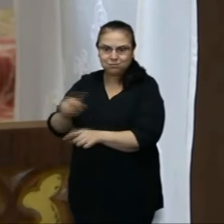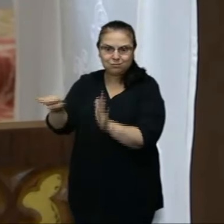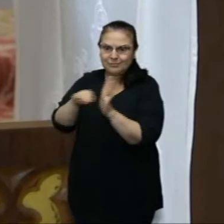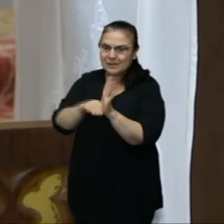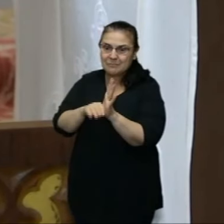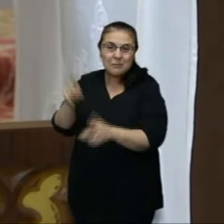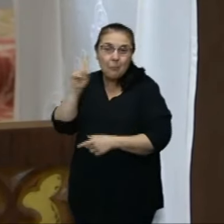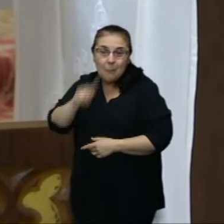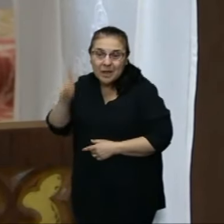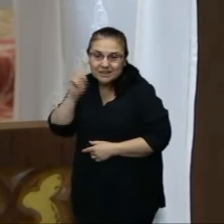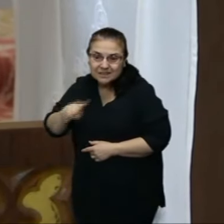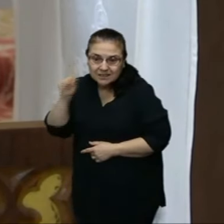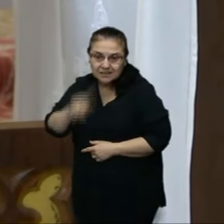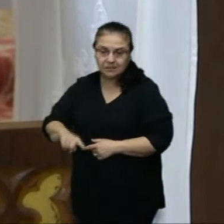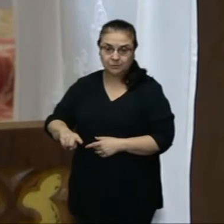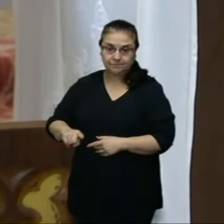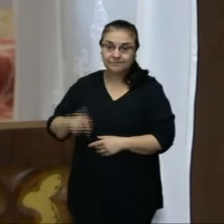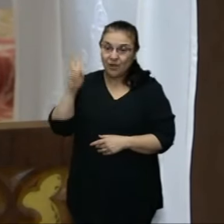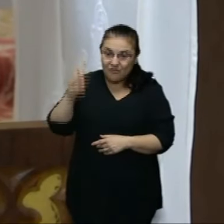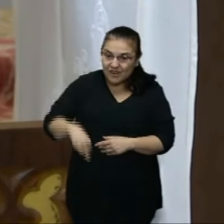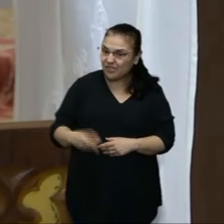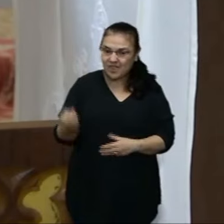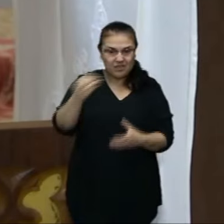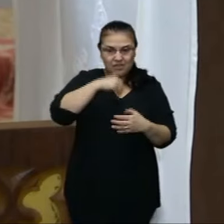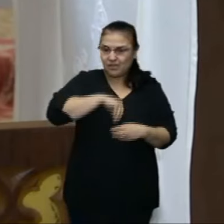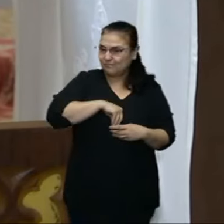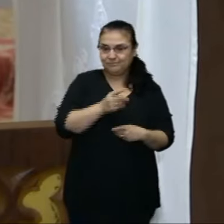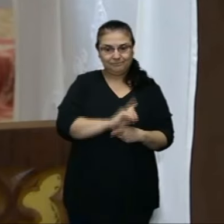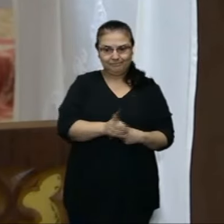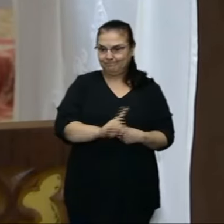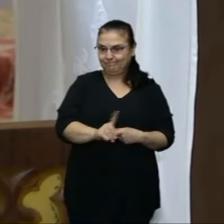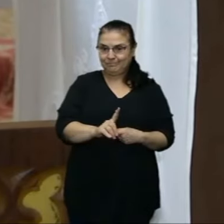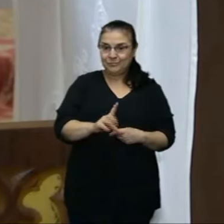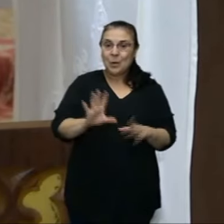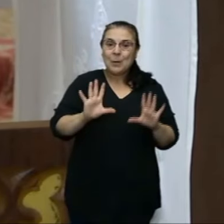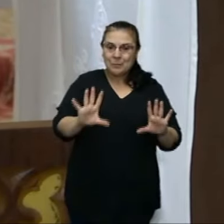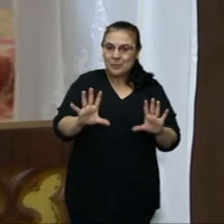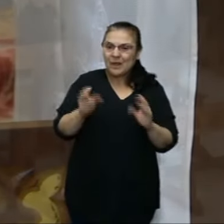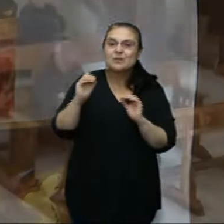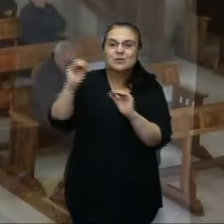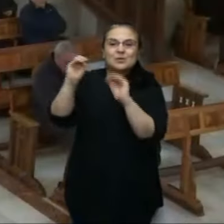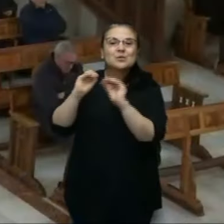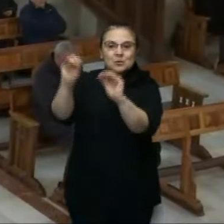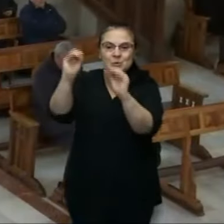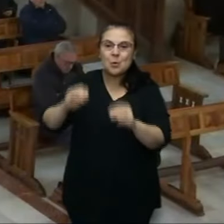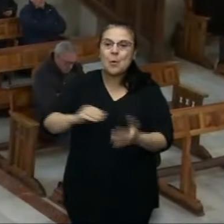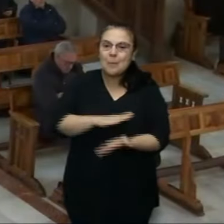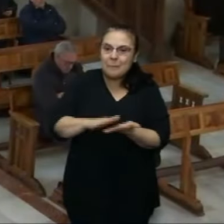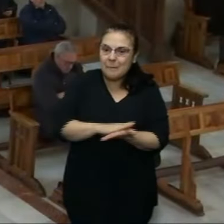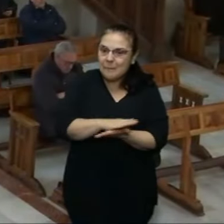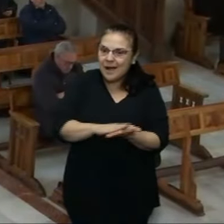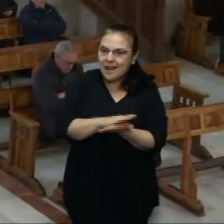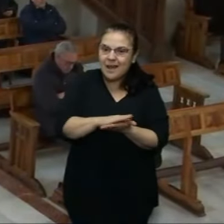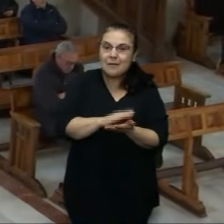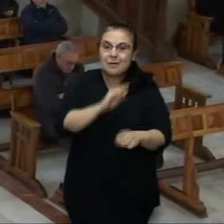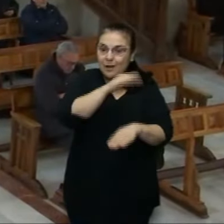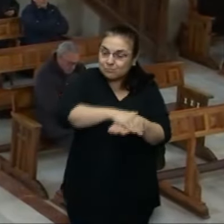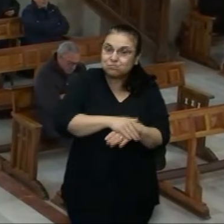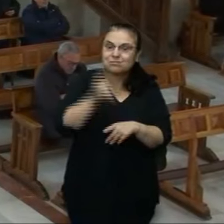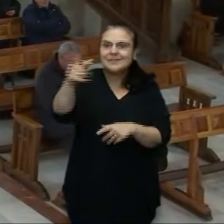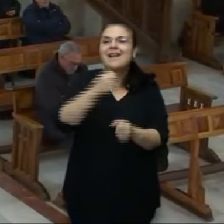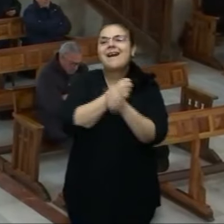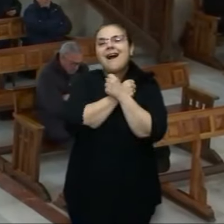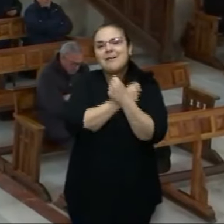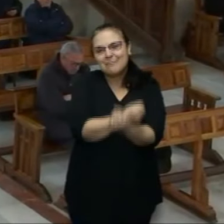un mentiroso, y la verdad no está en él. Pero quien guarda su palabra, ciertamente el amor de Dios ha